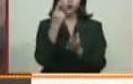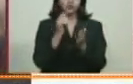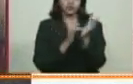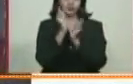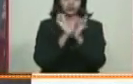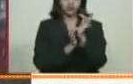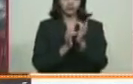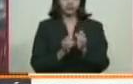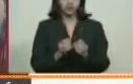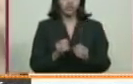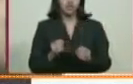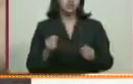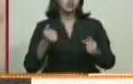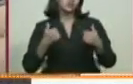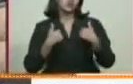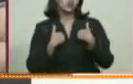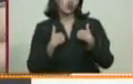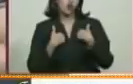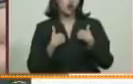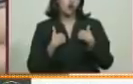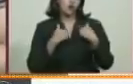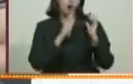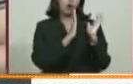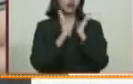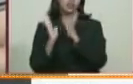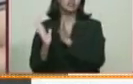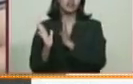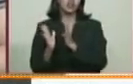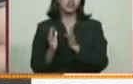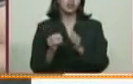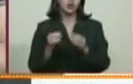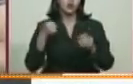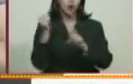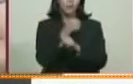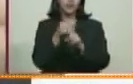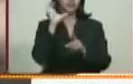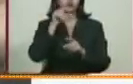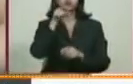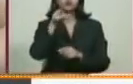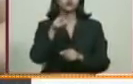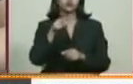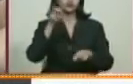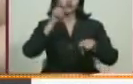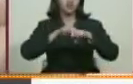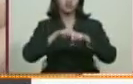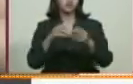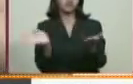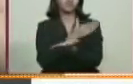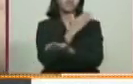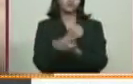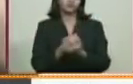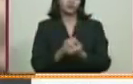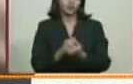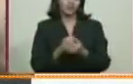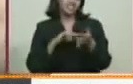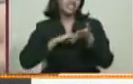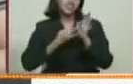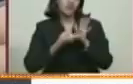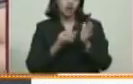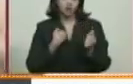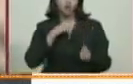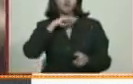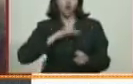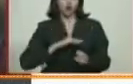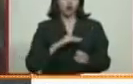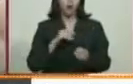organizado ese golpe de Estado, tú no hubieras estado sentado allí. O sea, yo hubiese muerto, ¿no? Porque él sí lo hubiera